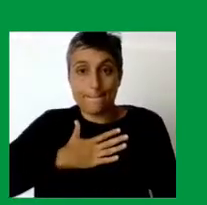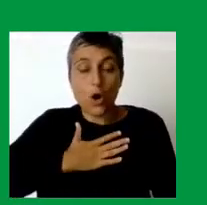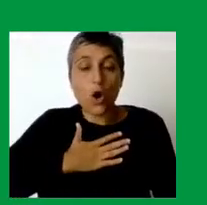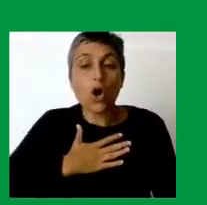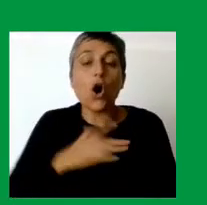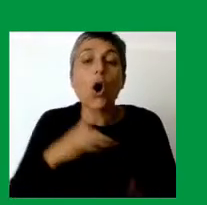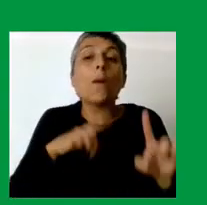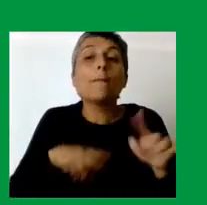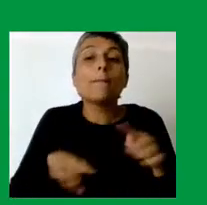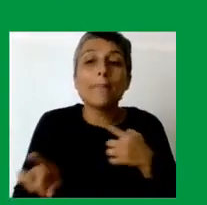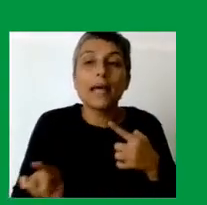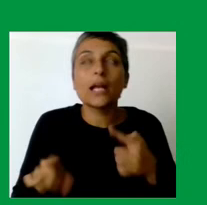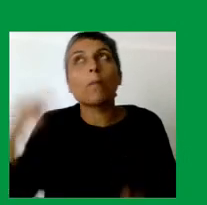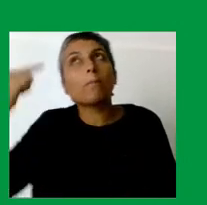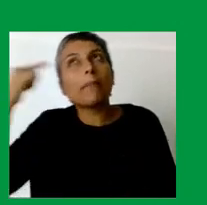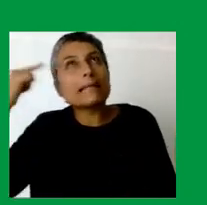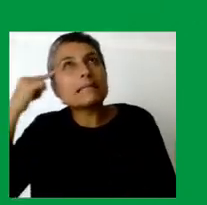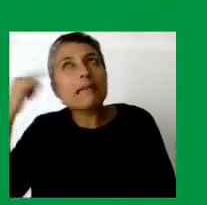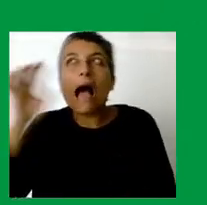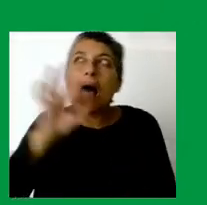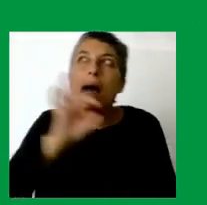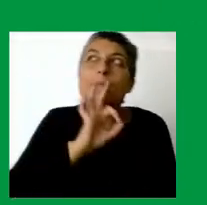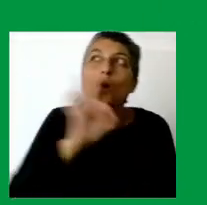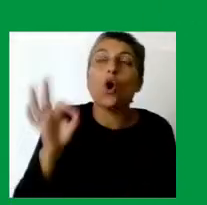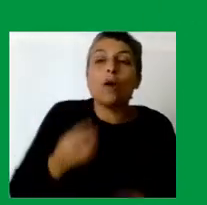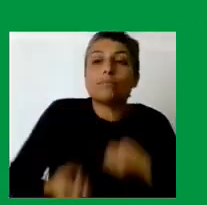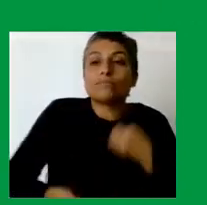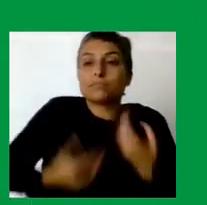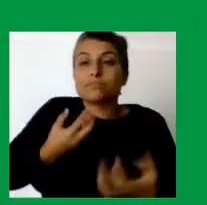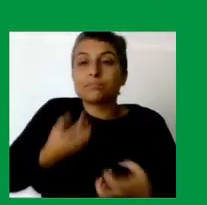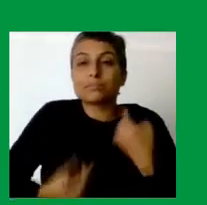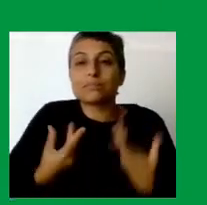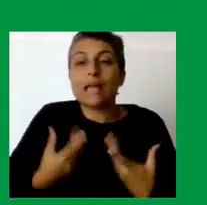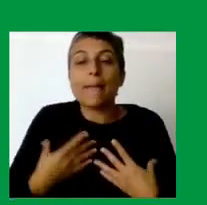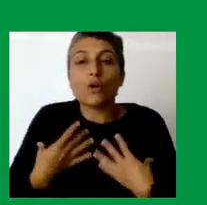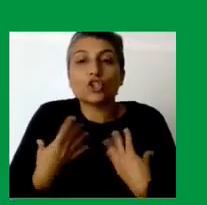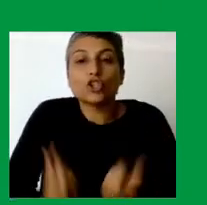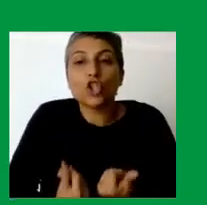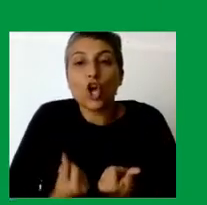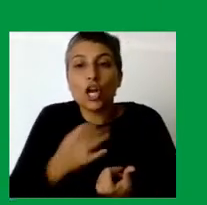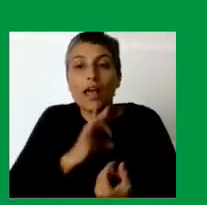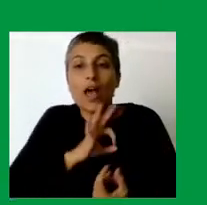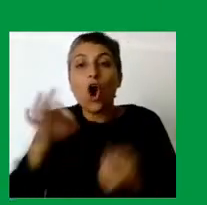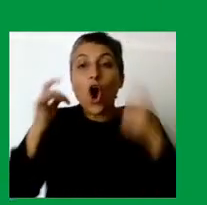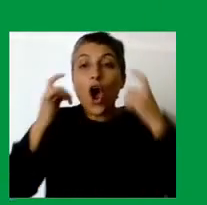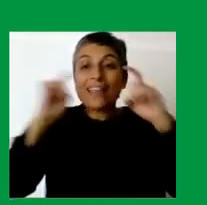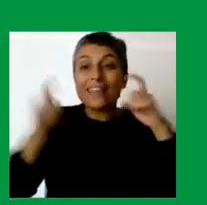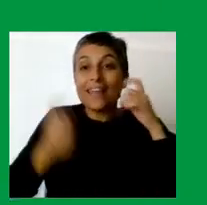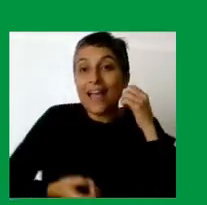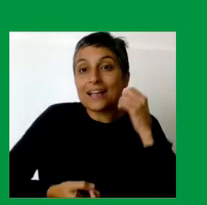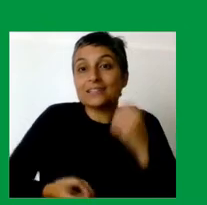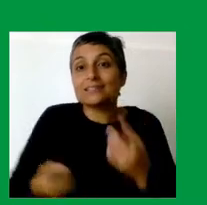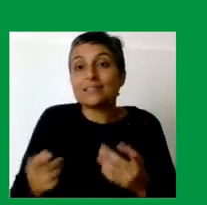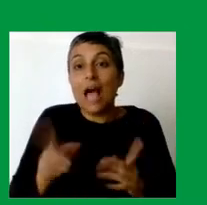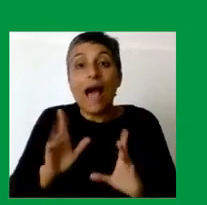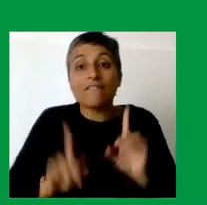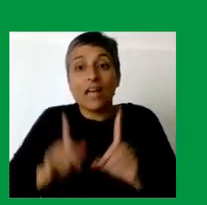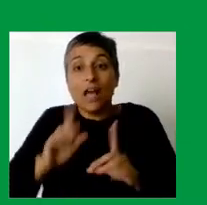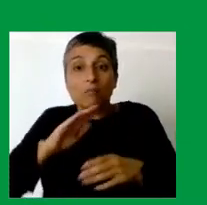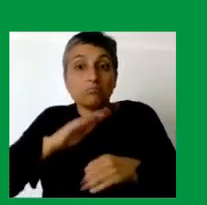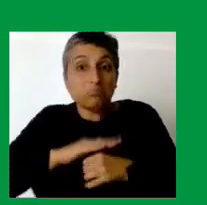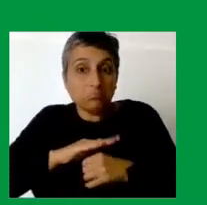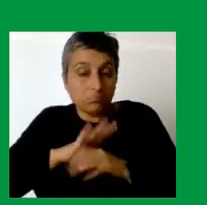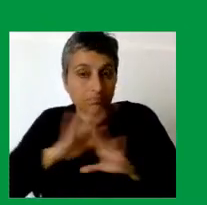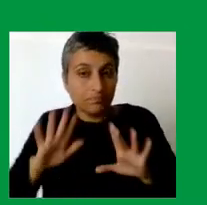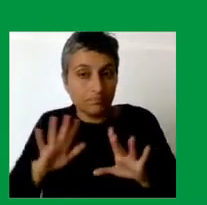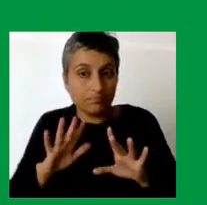bueno, lo que pensamos, algo que lo digamos, nuestras emociones, nuestras ideas, no salen a menos que las expresemos. Lo mismo, no sé,